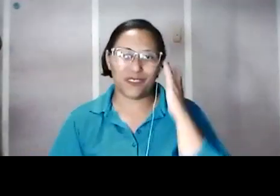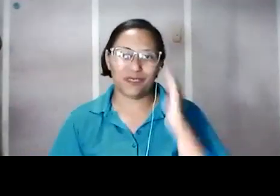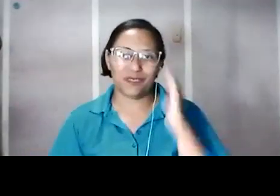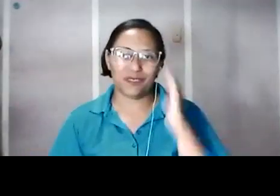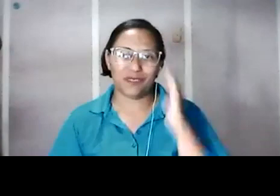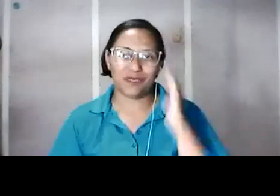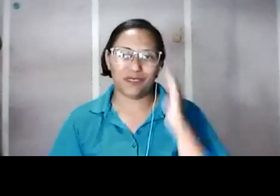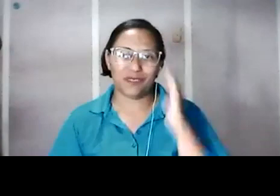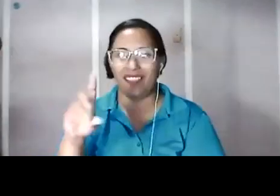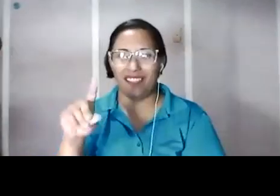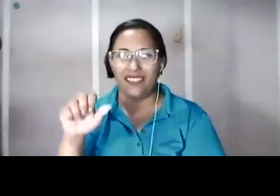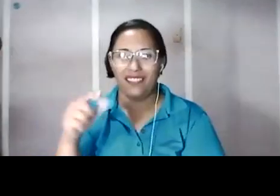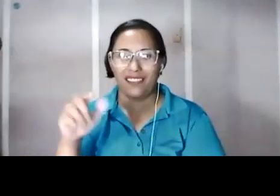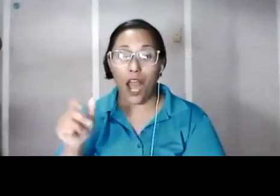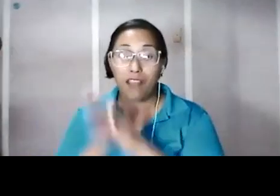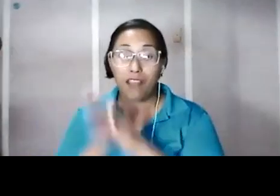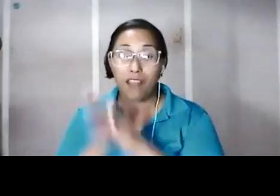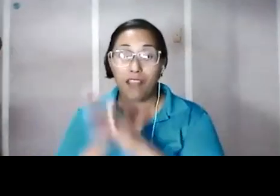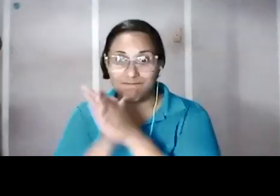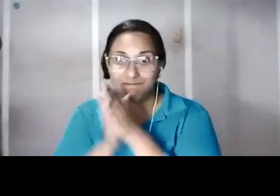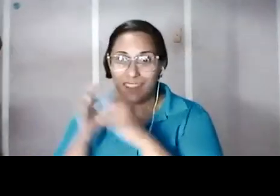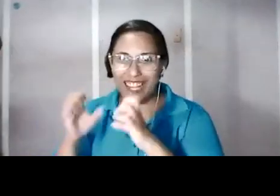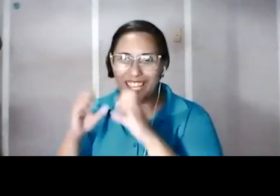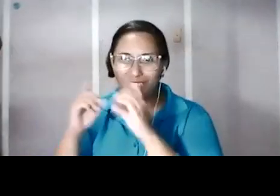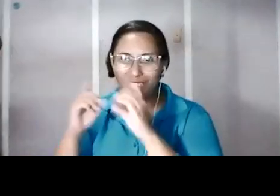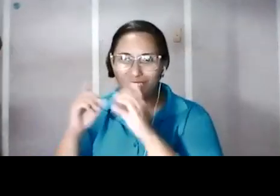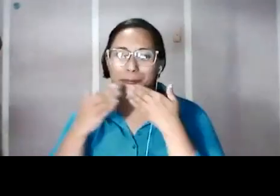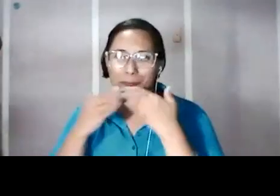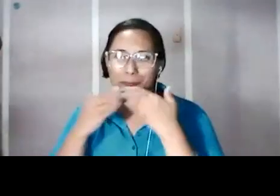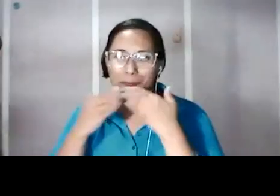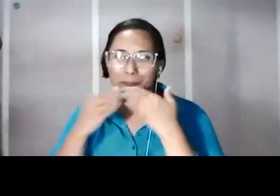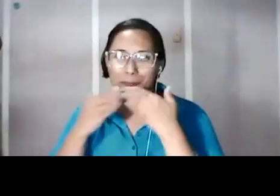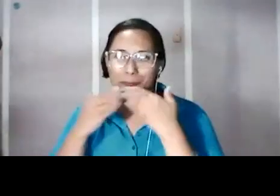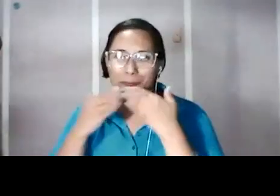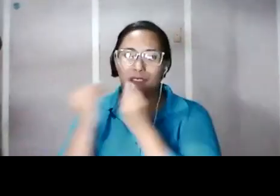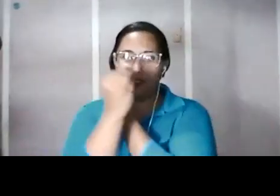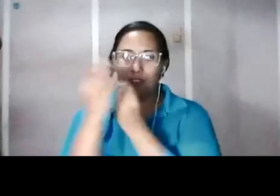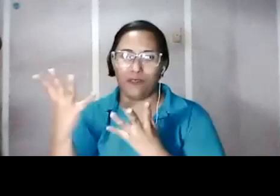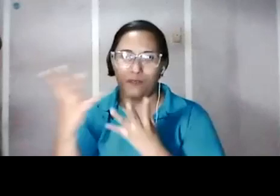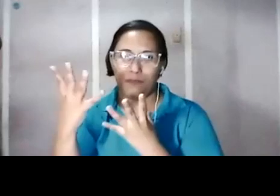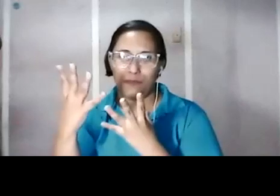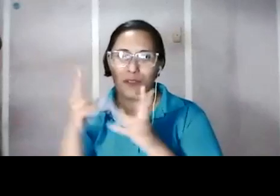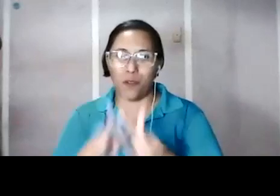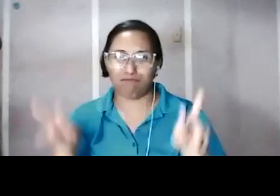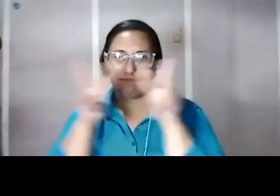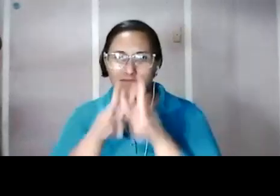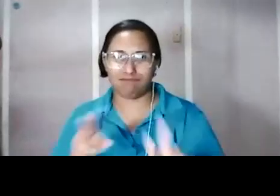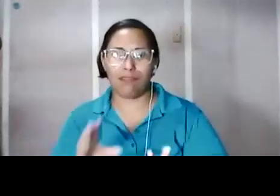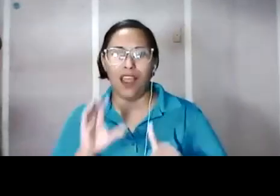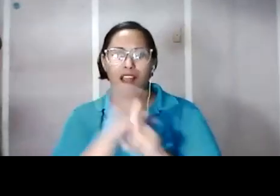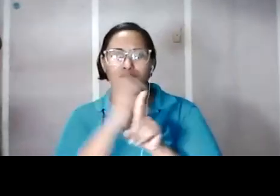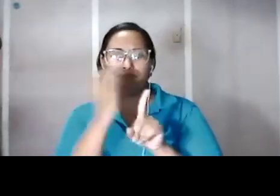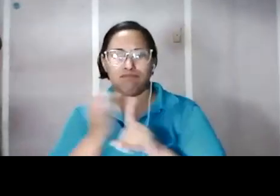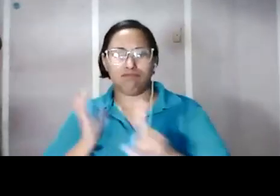Edgar Torres, muy interesante y educativo. Muchas gracias por compartir esta información tan valiosa de nuestra cultura